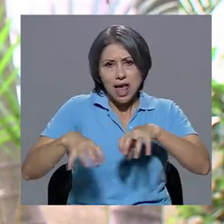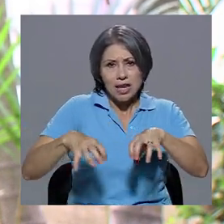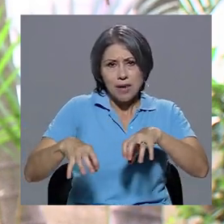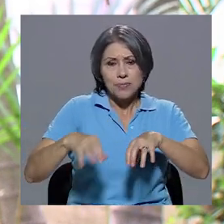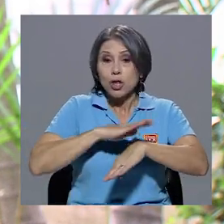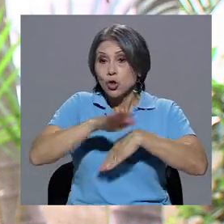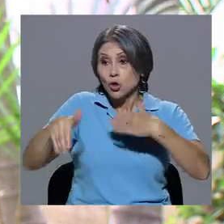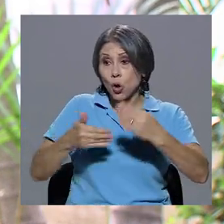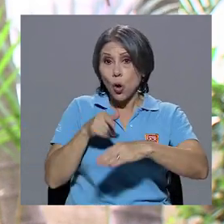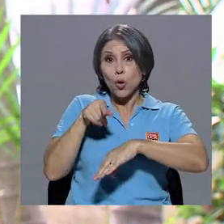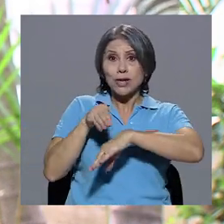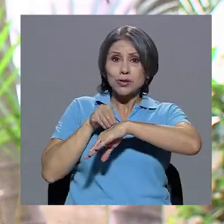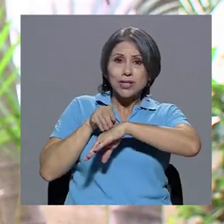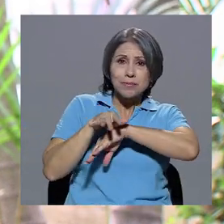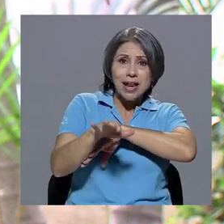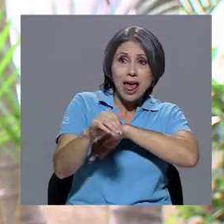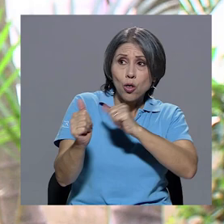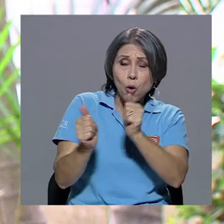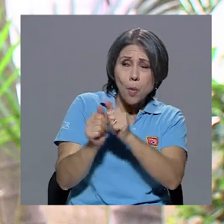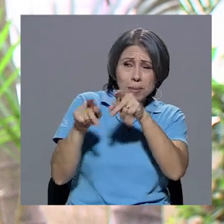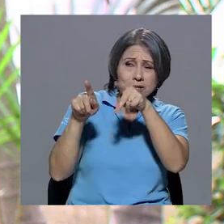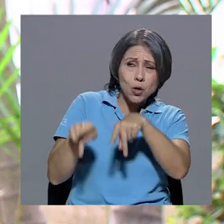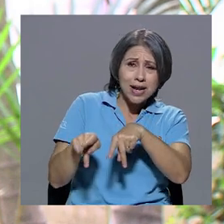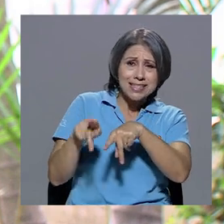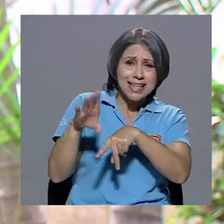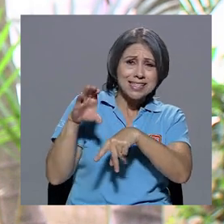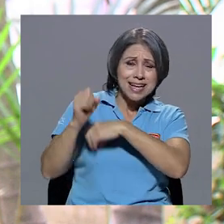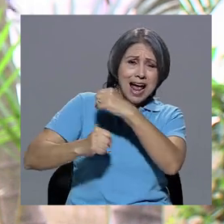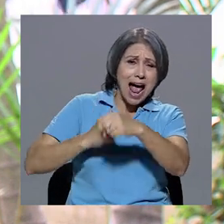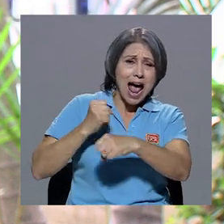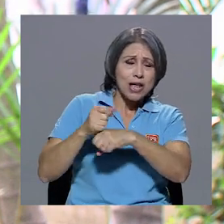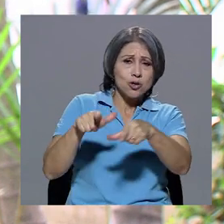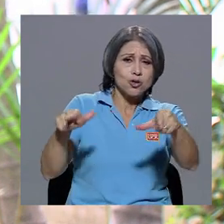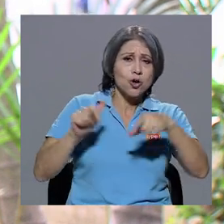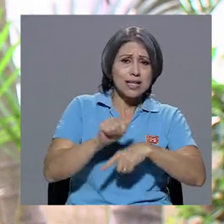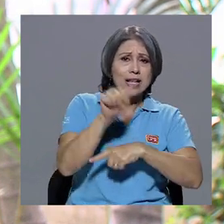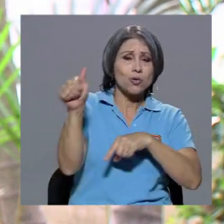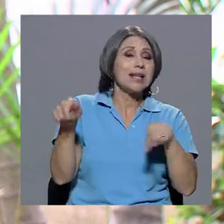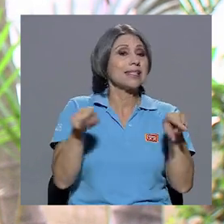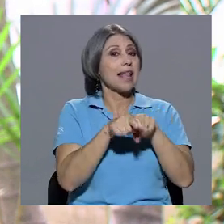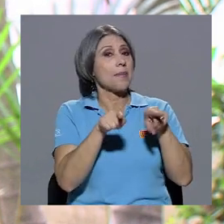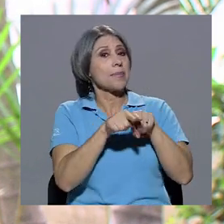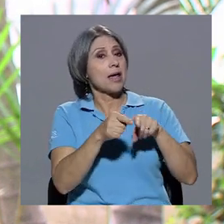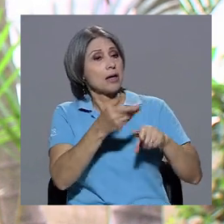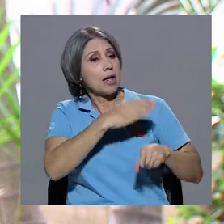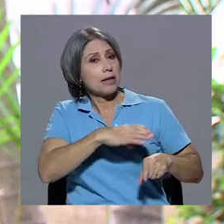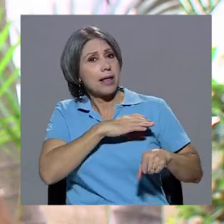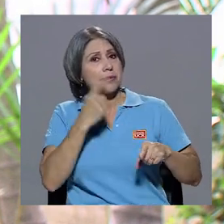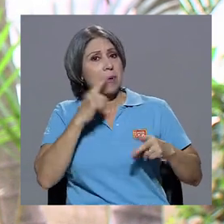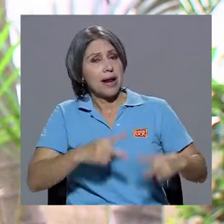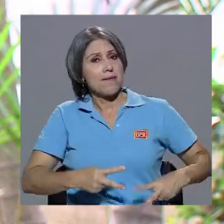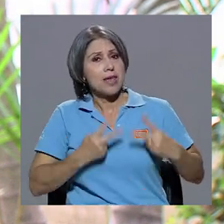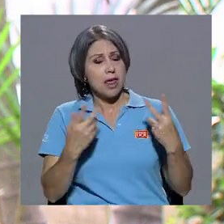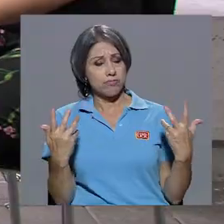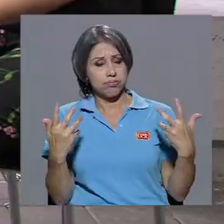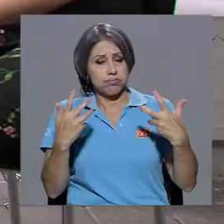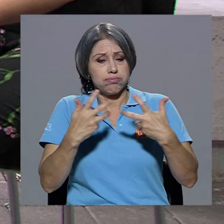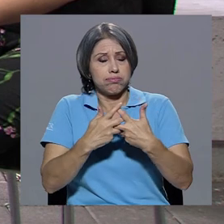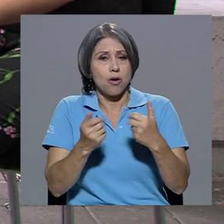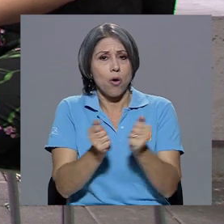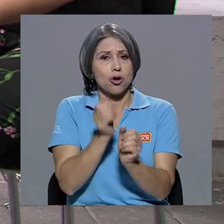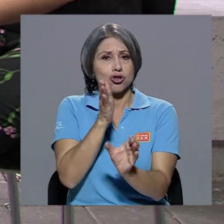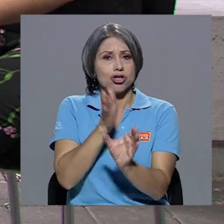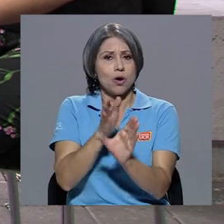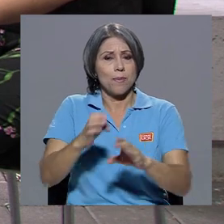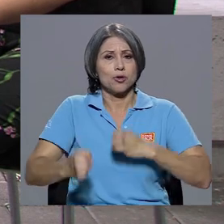nuevo inspirado tanto en los centenarios de las zonas azules cuanto en las habilidades para la vida, que se complementa muy bien con toda la parte